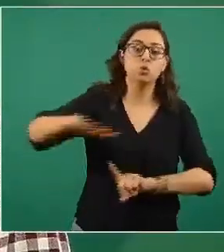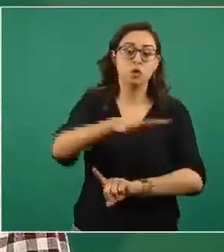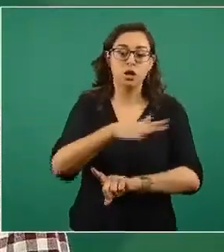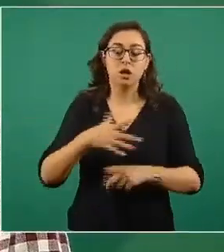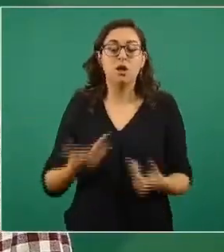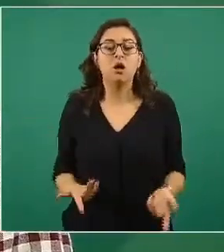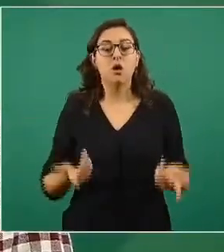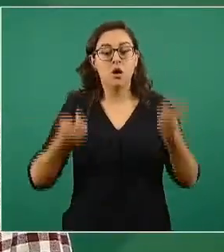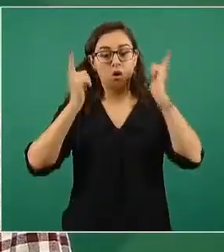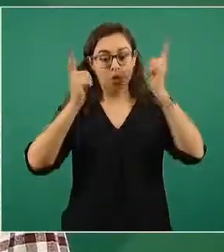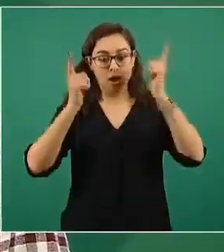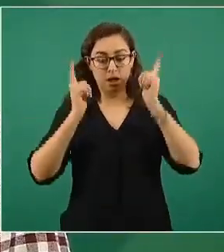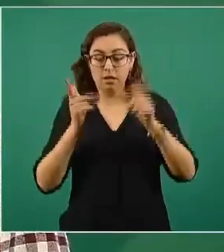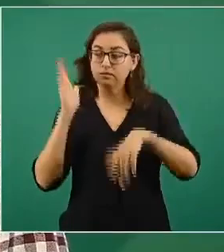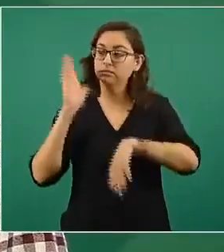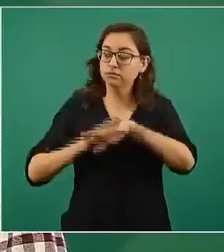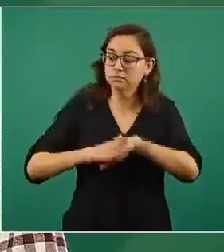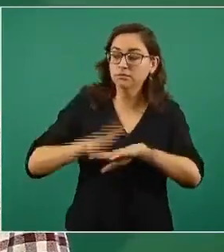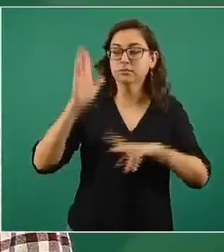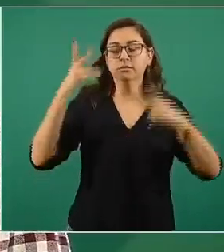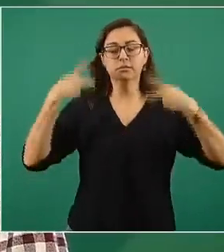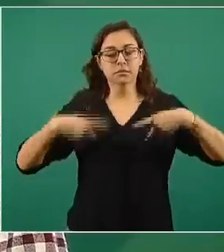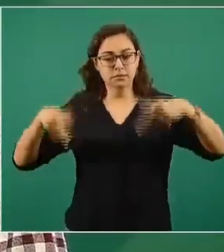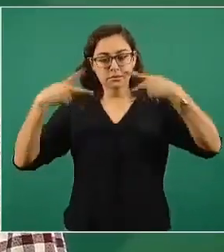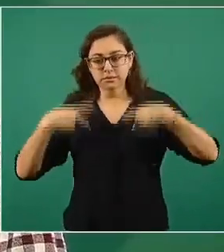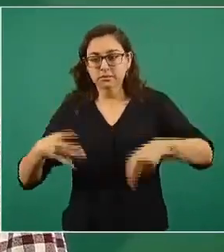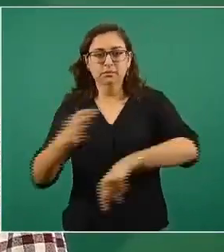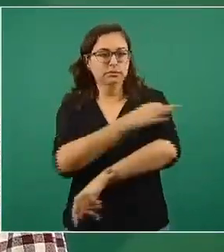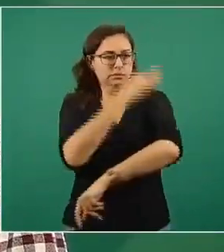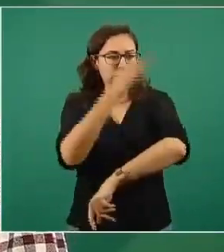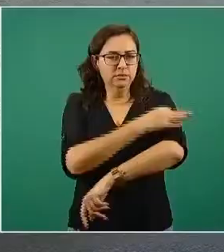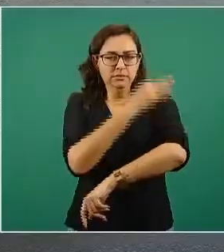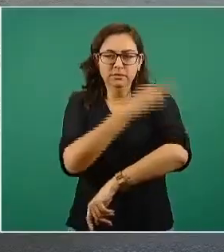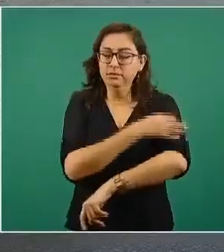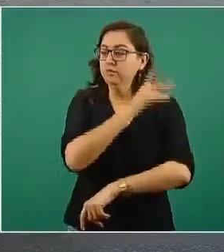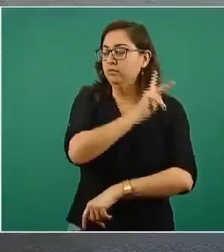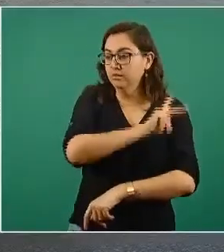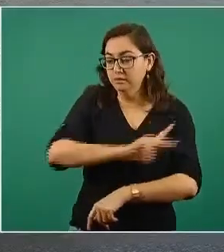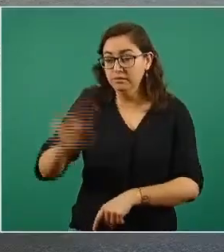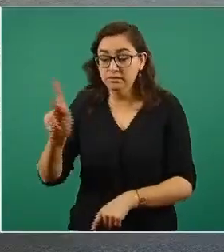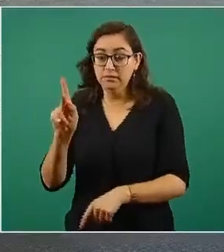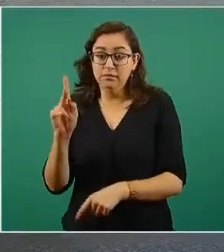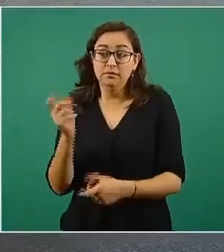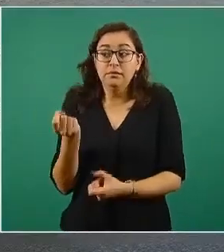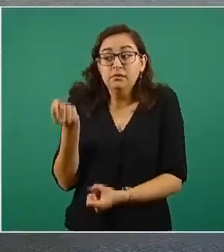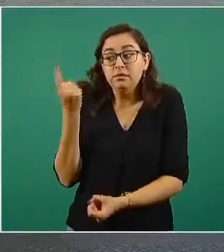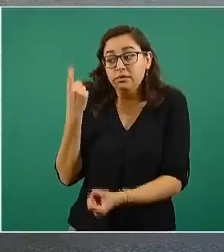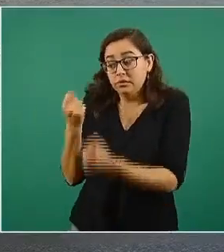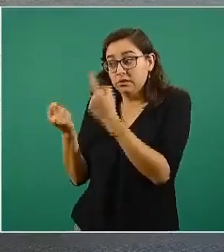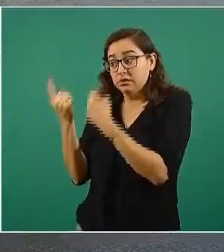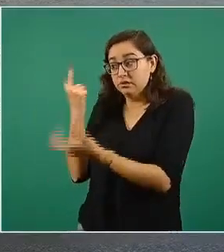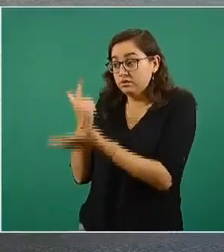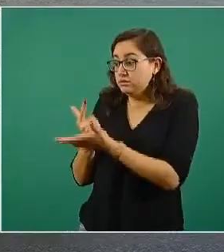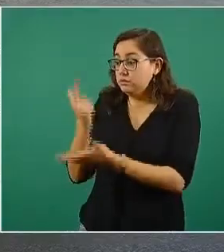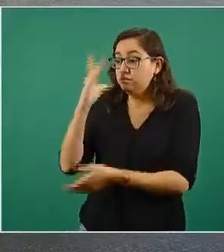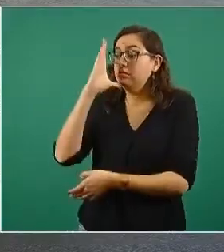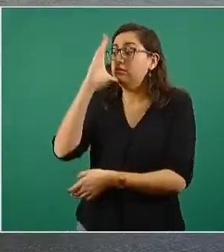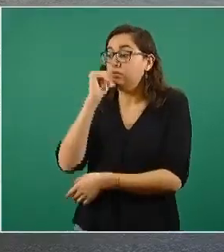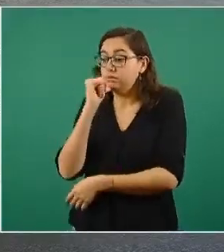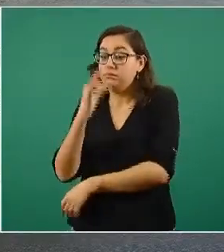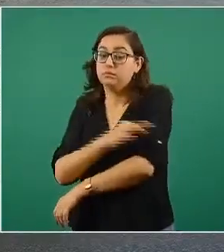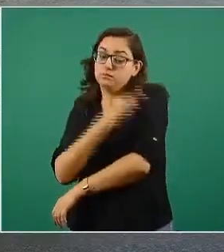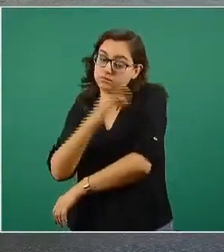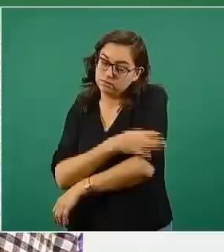potencialmente todas, a menos que exista una contraindicación médica estricta, reciban la vacuna. La vacuna es un derecho,